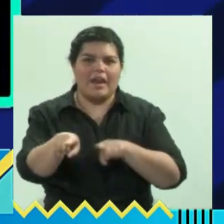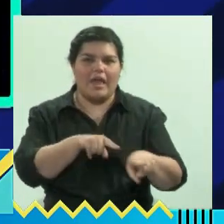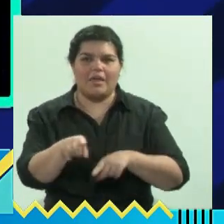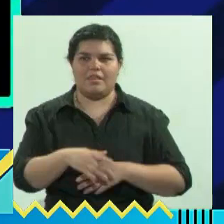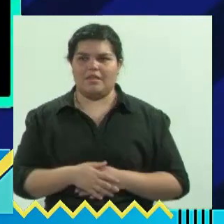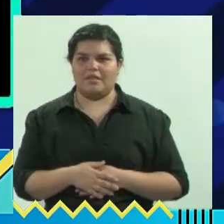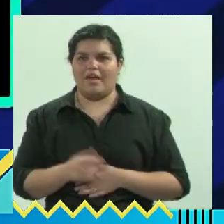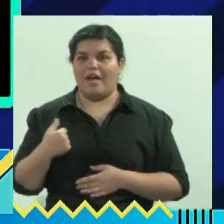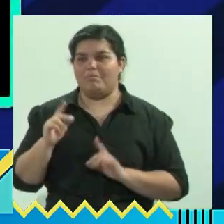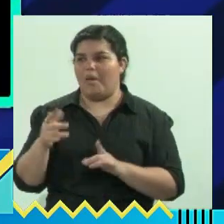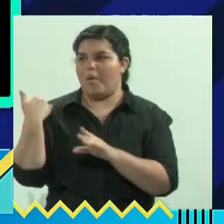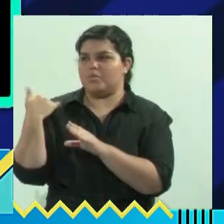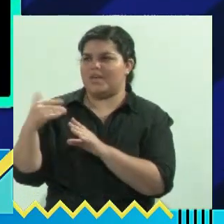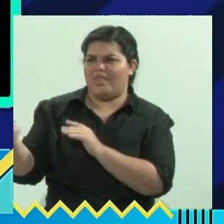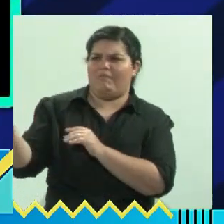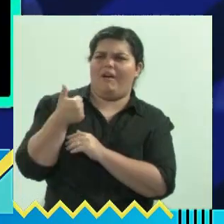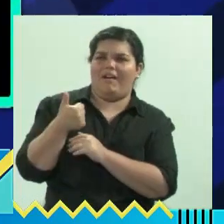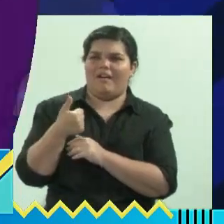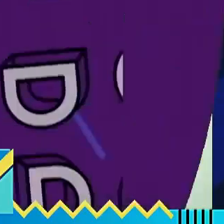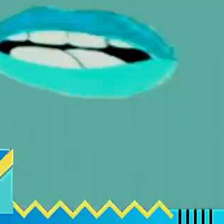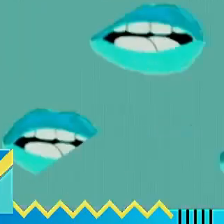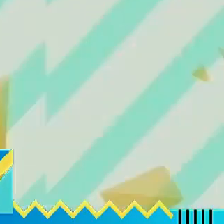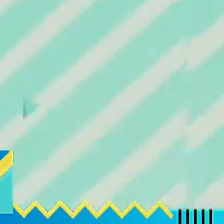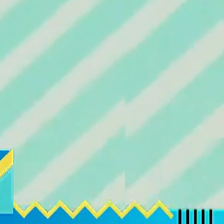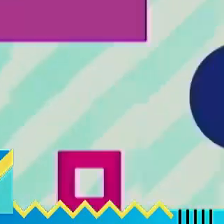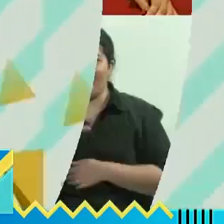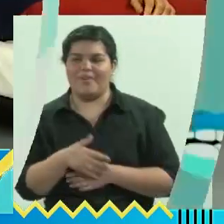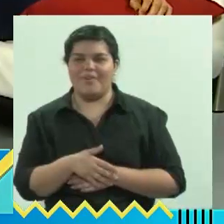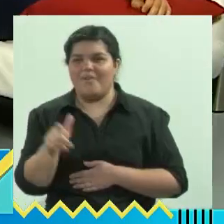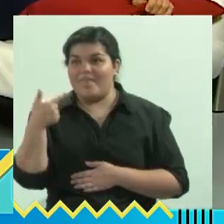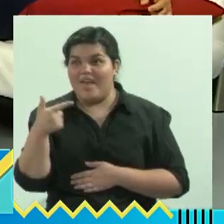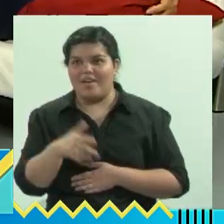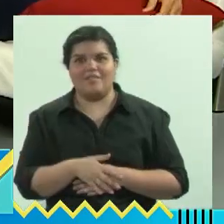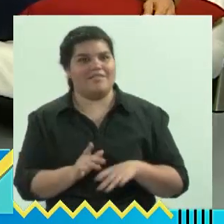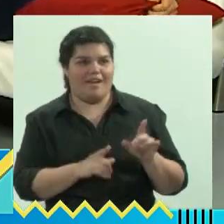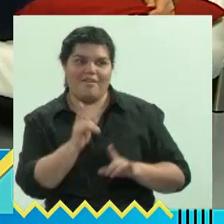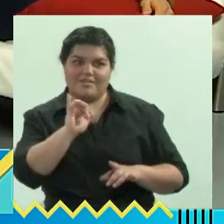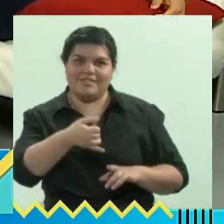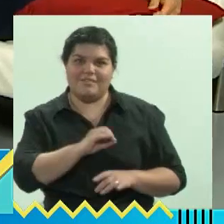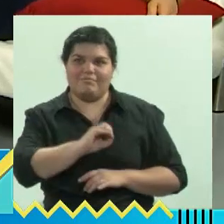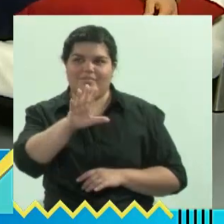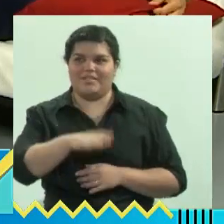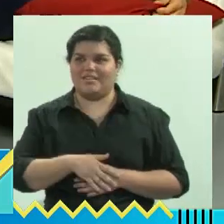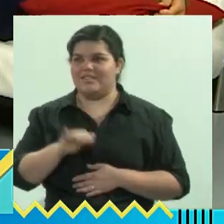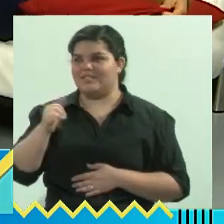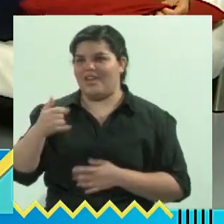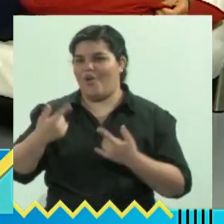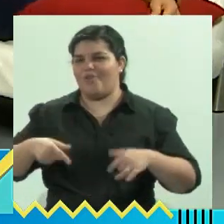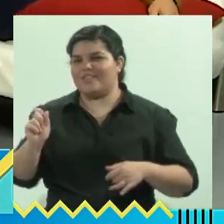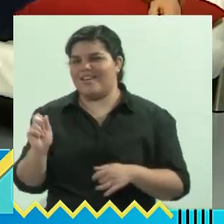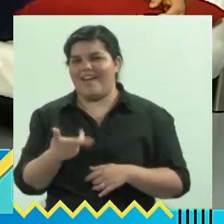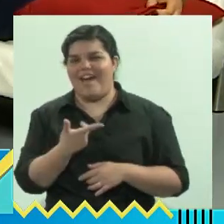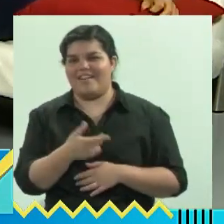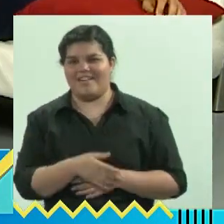así, un video. Claro. Que te aparecen a un veces. Twitter raro, así, que es mal escrito por alguien